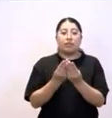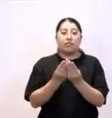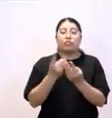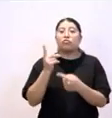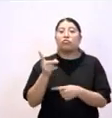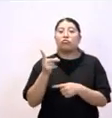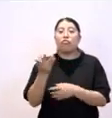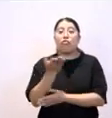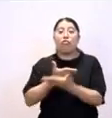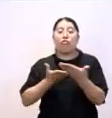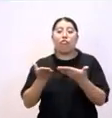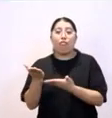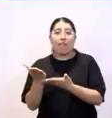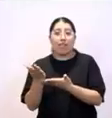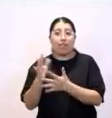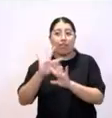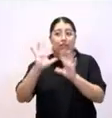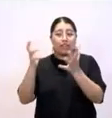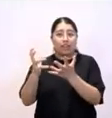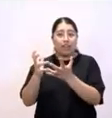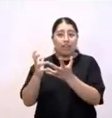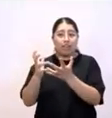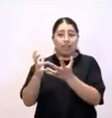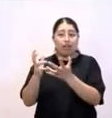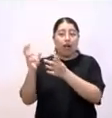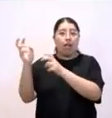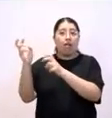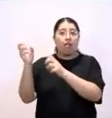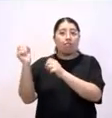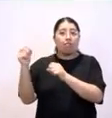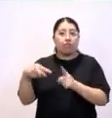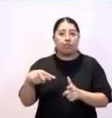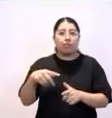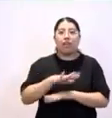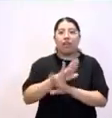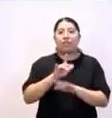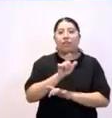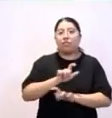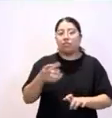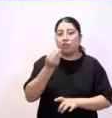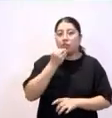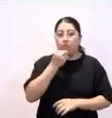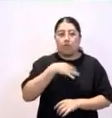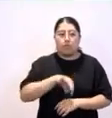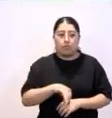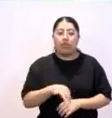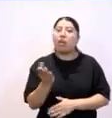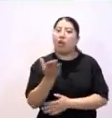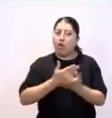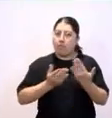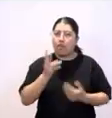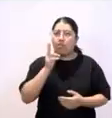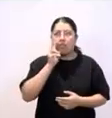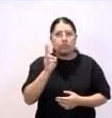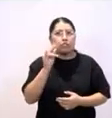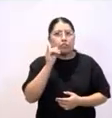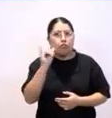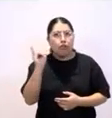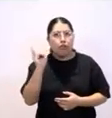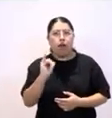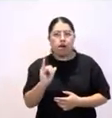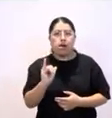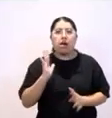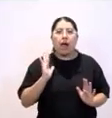cooperación internacional y que en los últimos tiempos pues se ha visto reduciendo. Es verdad que hay cooperación por parte de nuestra comunidad, pero